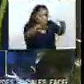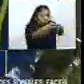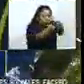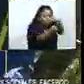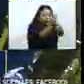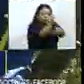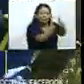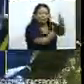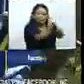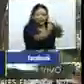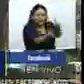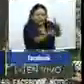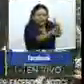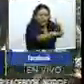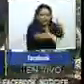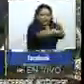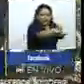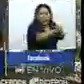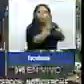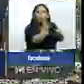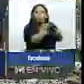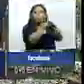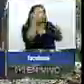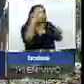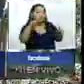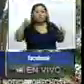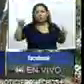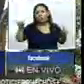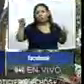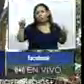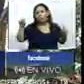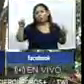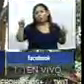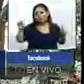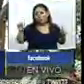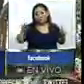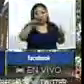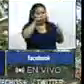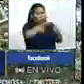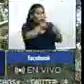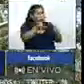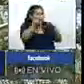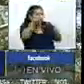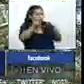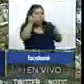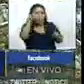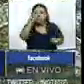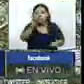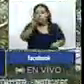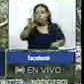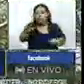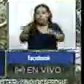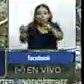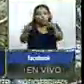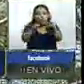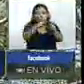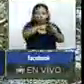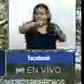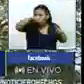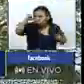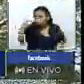de Santa Ana. Su nombre, José López, joven de 25 años,